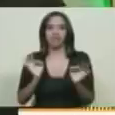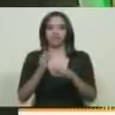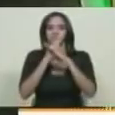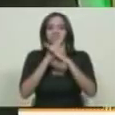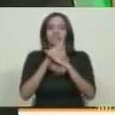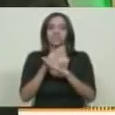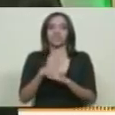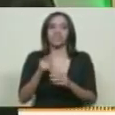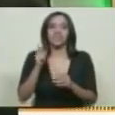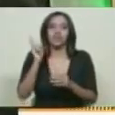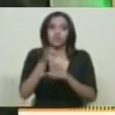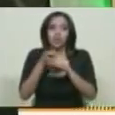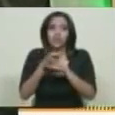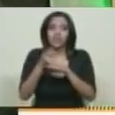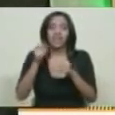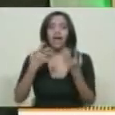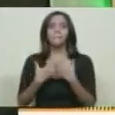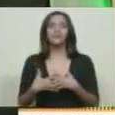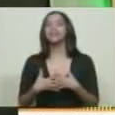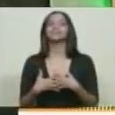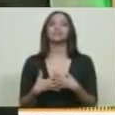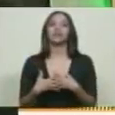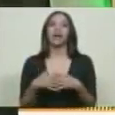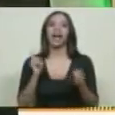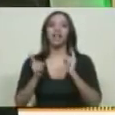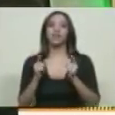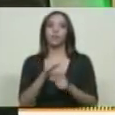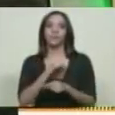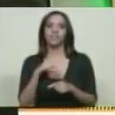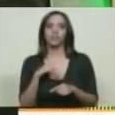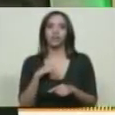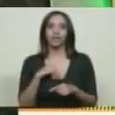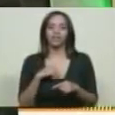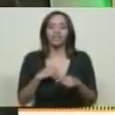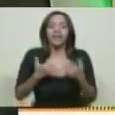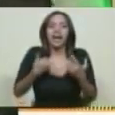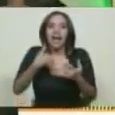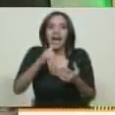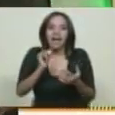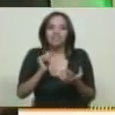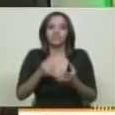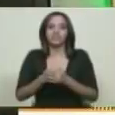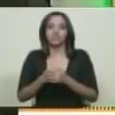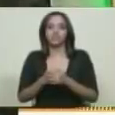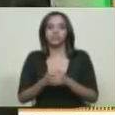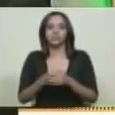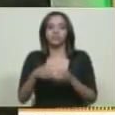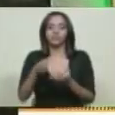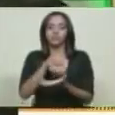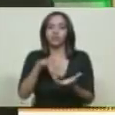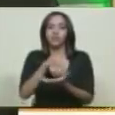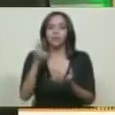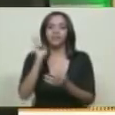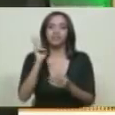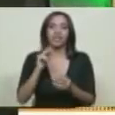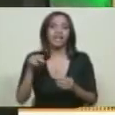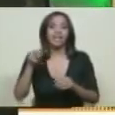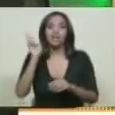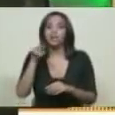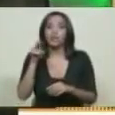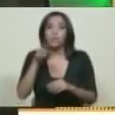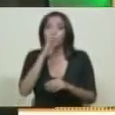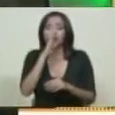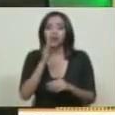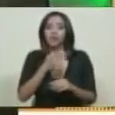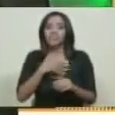las empresas, las empresas particulares. Lo cual hay una demonización de Venezuela y ningún banco internacional quiere hacer